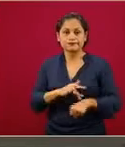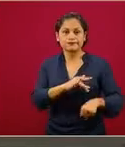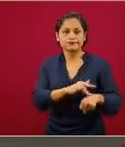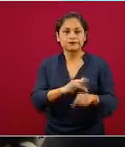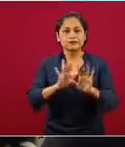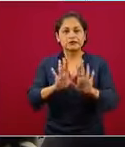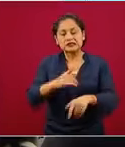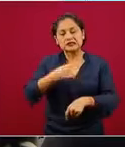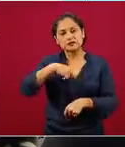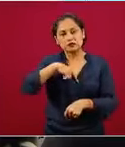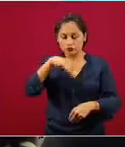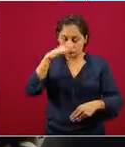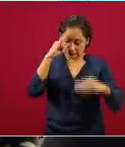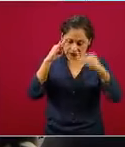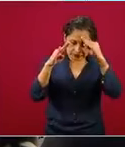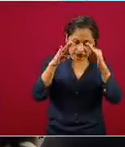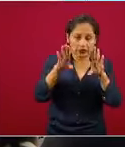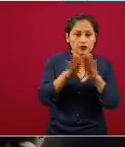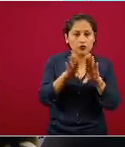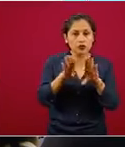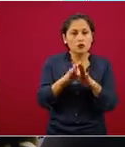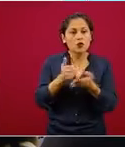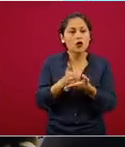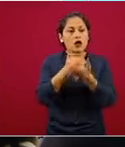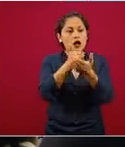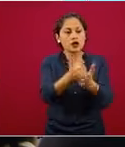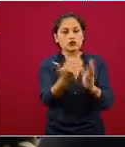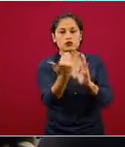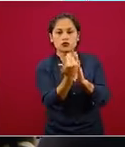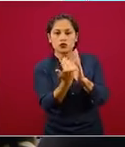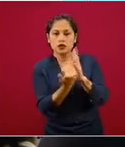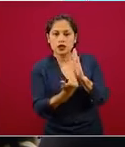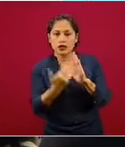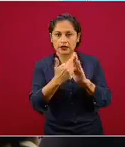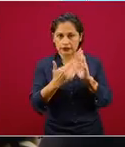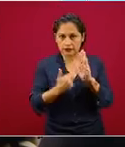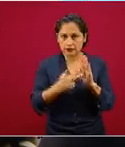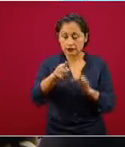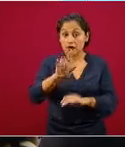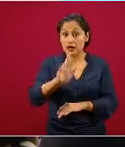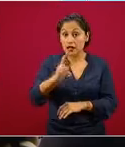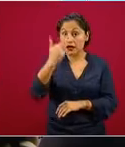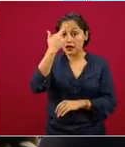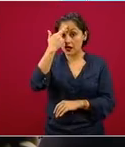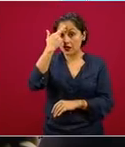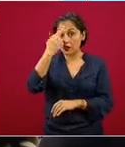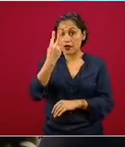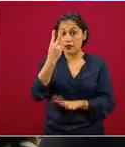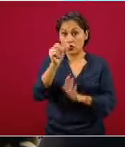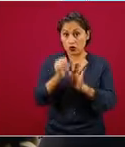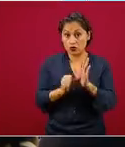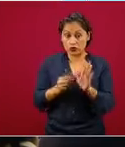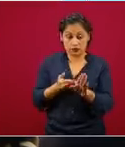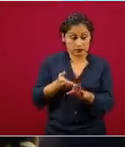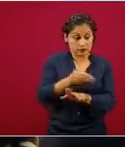ello, especificar las condiciones. Recuerden que existen ya los 2 lineamientos desde hace más de 2 meses y una